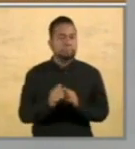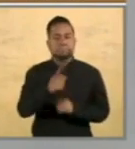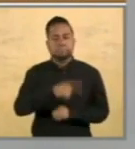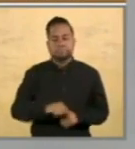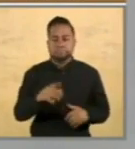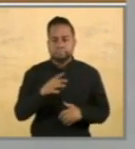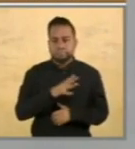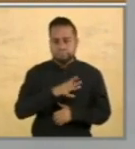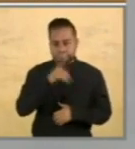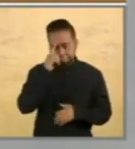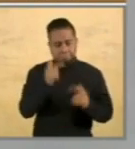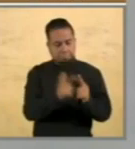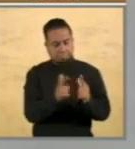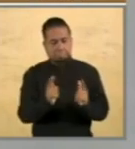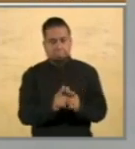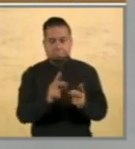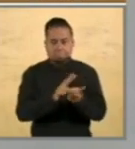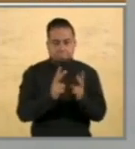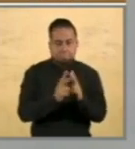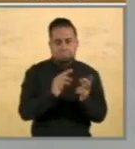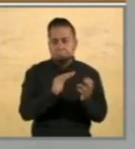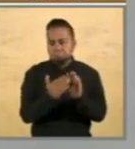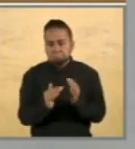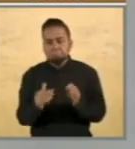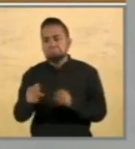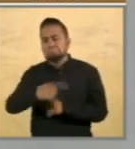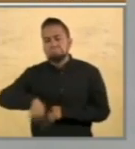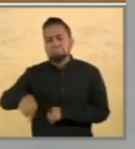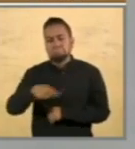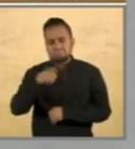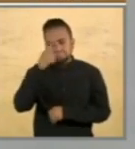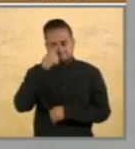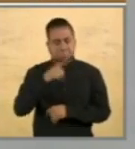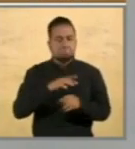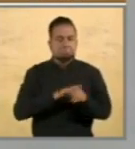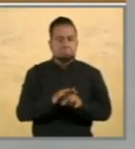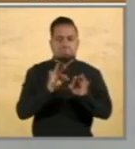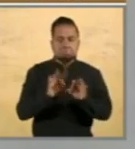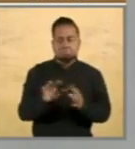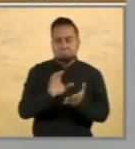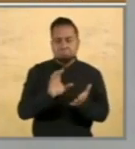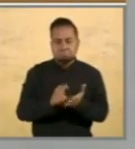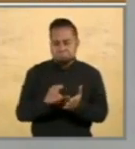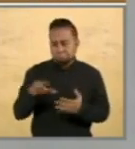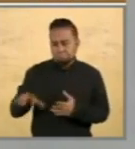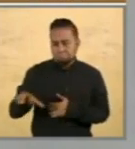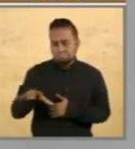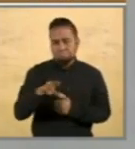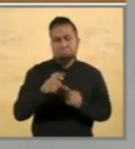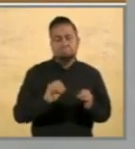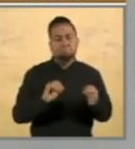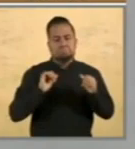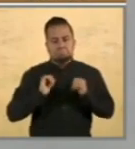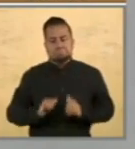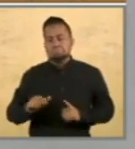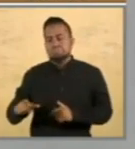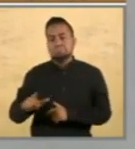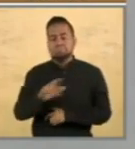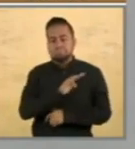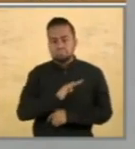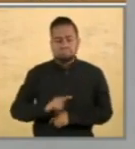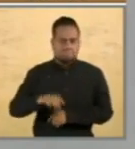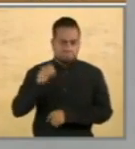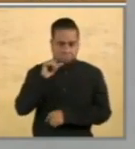tengan en sus grupos de vecinos eh que tienen en cada Colonia o agencia del municipio de